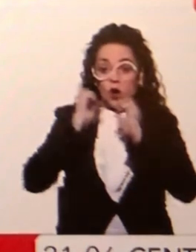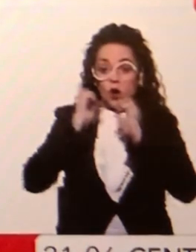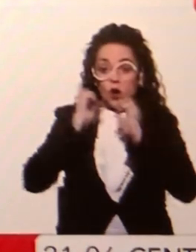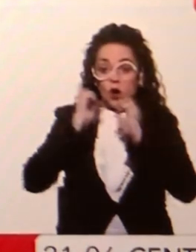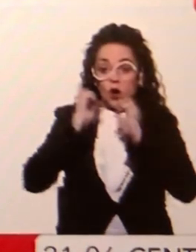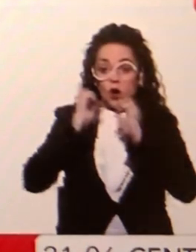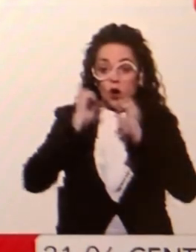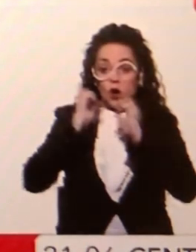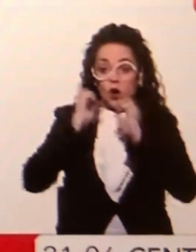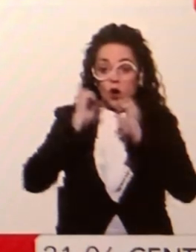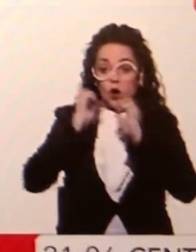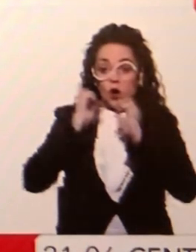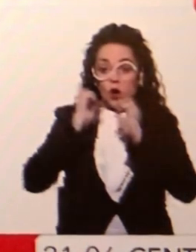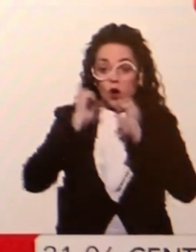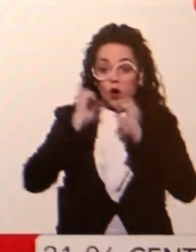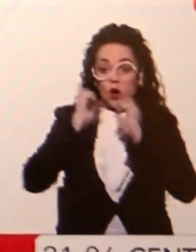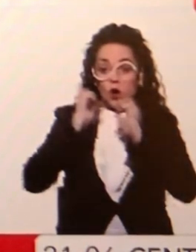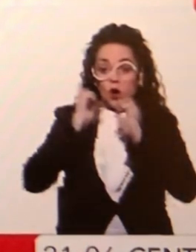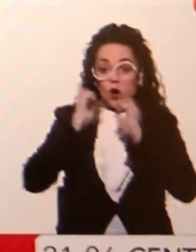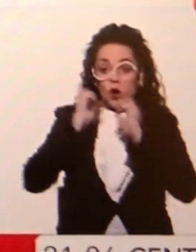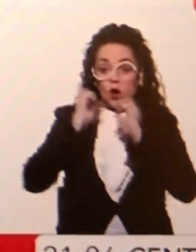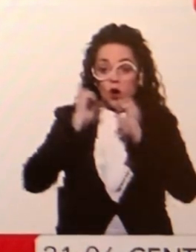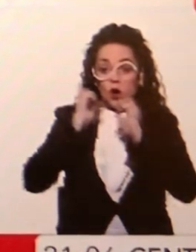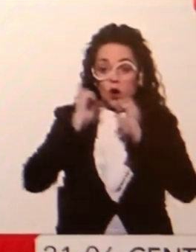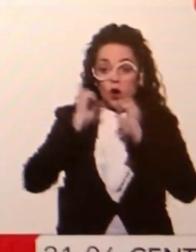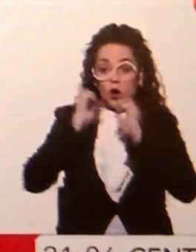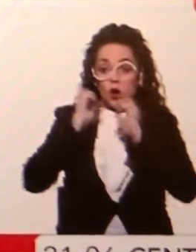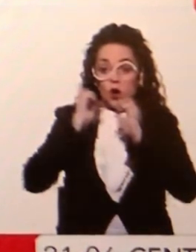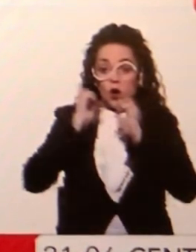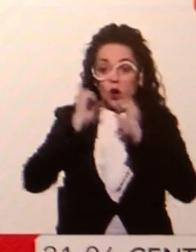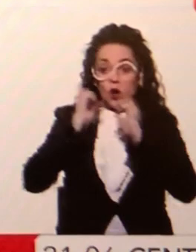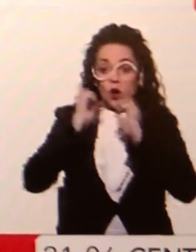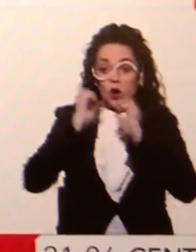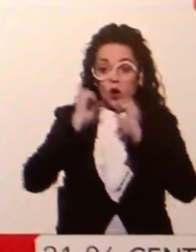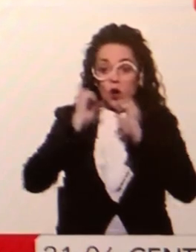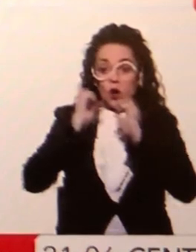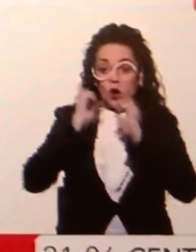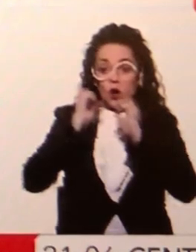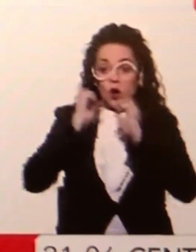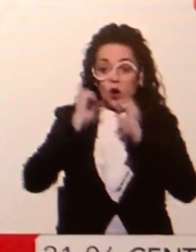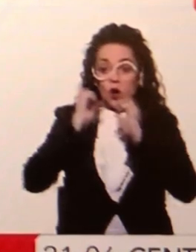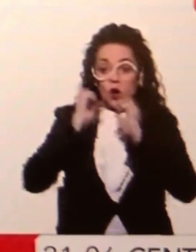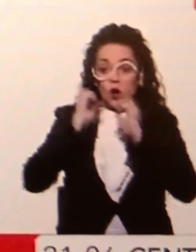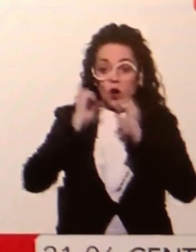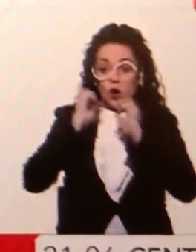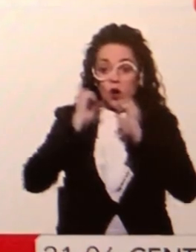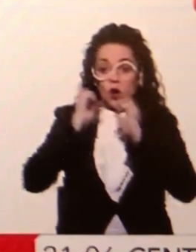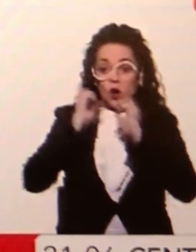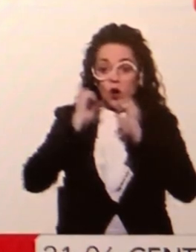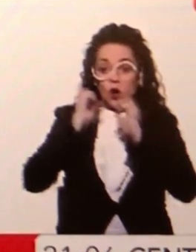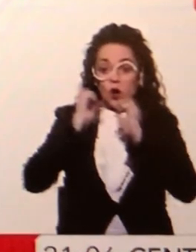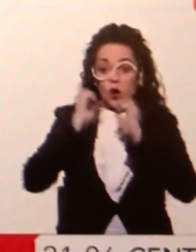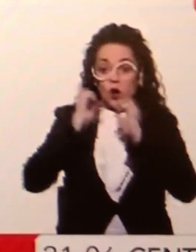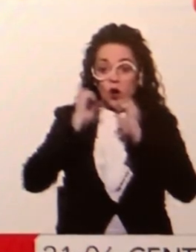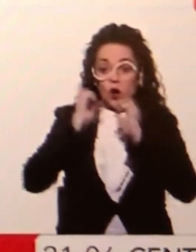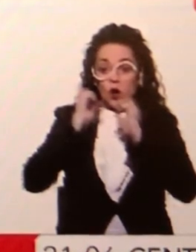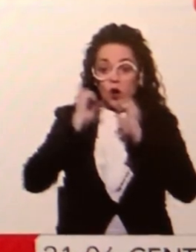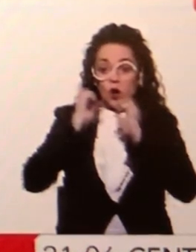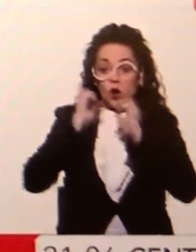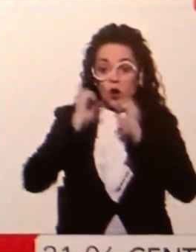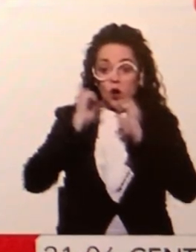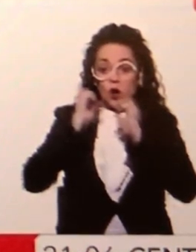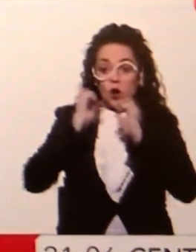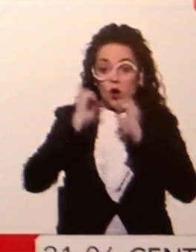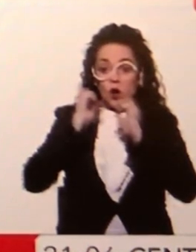pruebas y y él se compromete a presentar la demanda correspondiente y a seguir Las investigaciones cosa